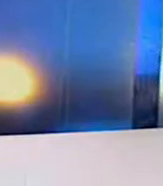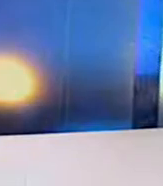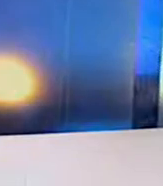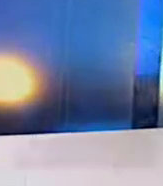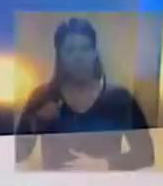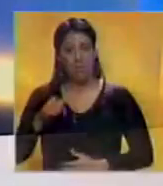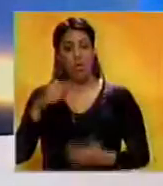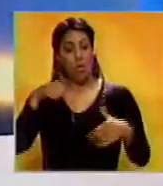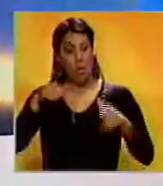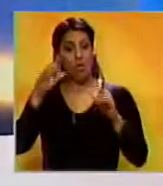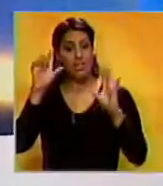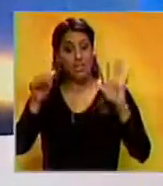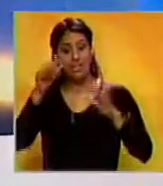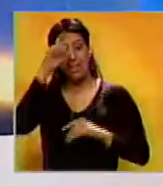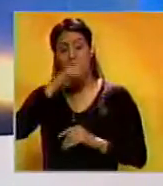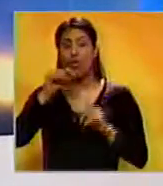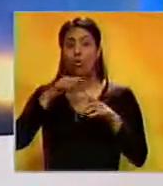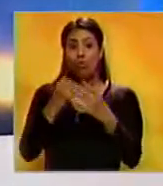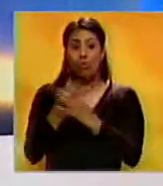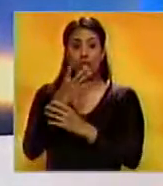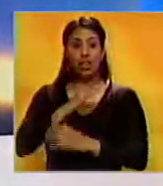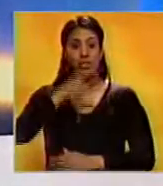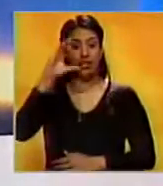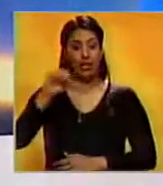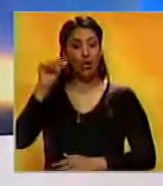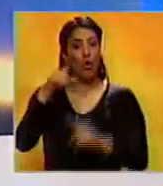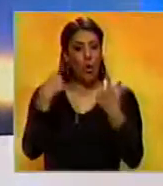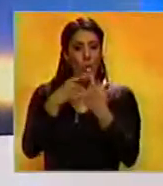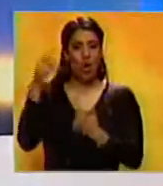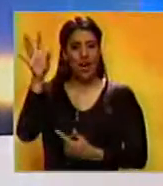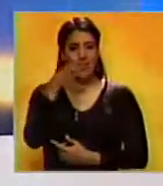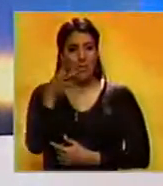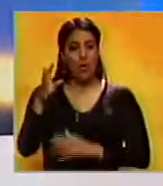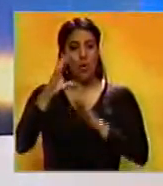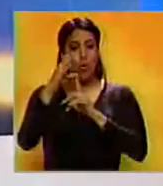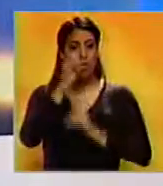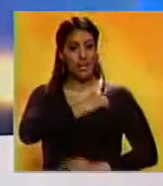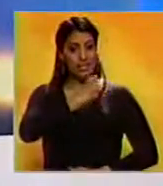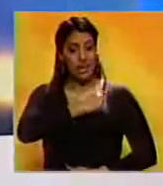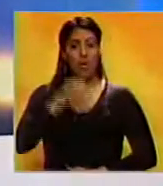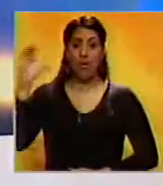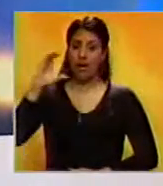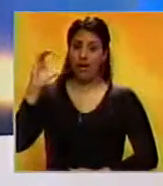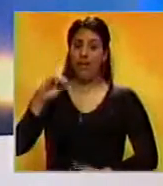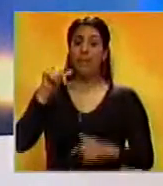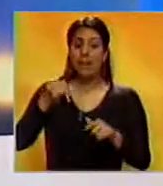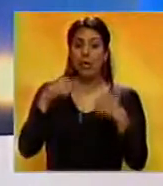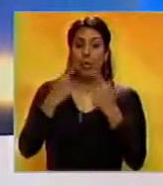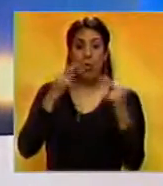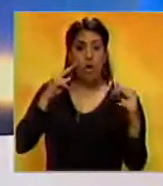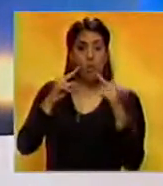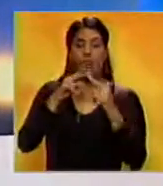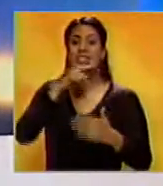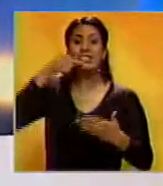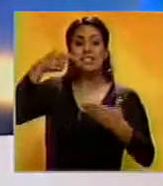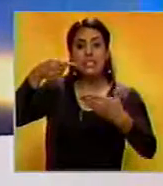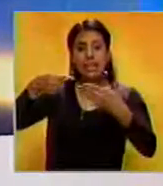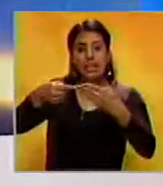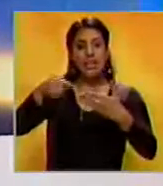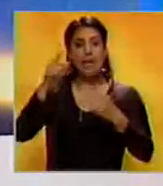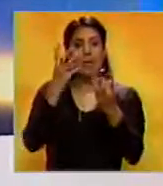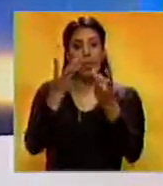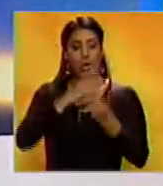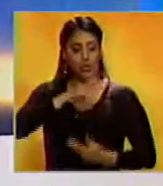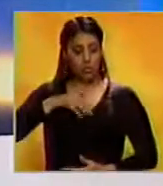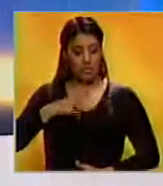Hoy se lleva a cabo la sexta edición del seminario Fundación Cisneros en los espacios del Centro Cultural Chacao en Caracas. Este encuentro denominado Muestra